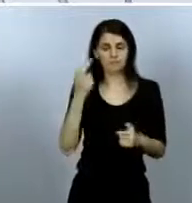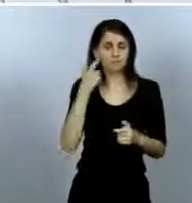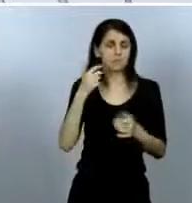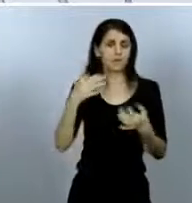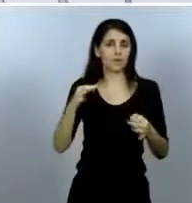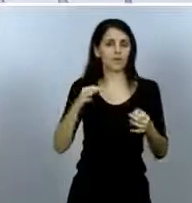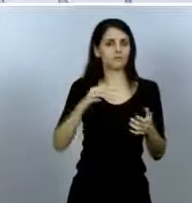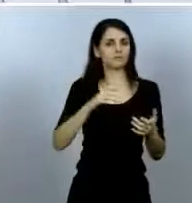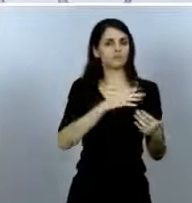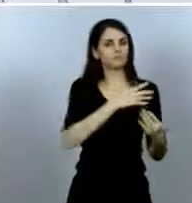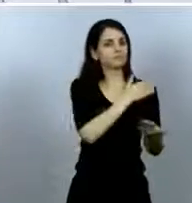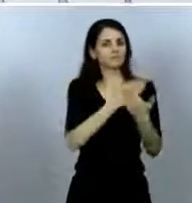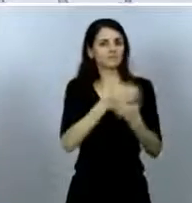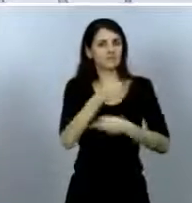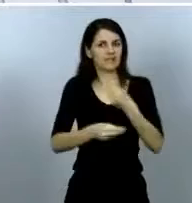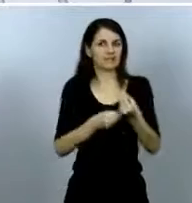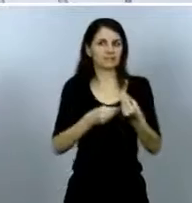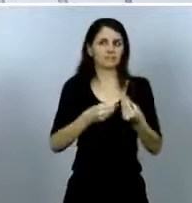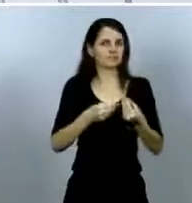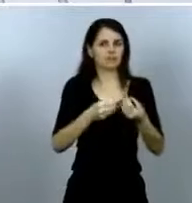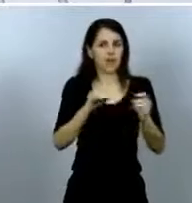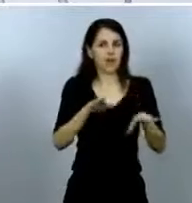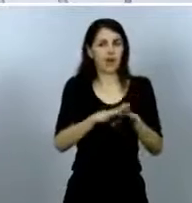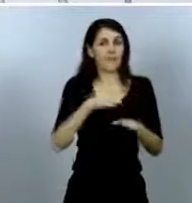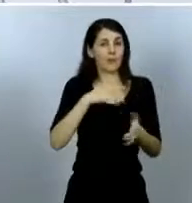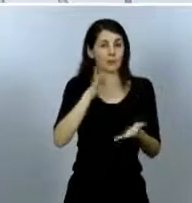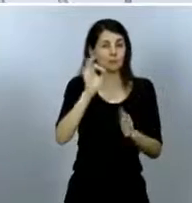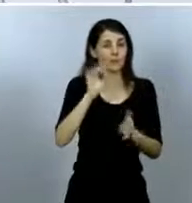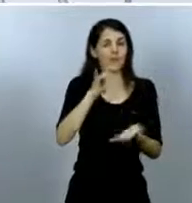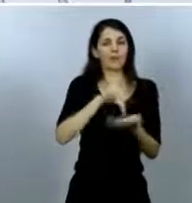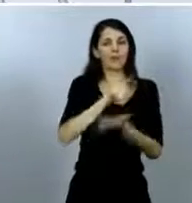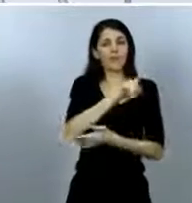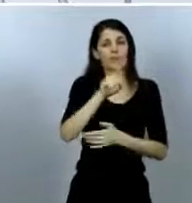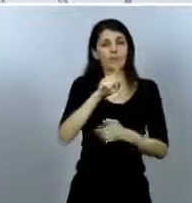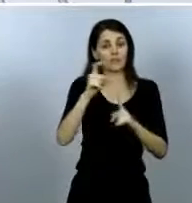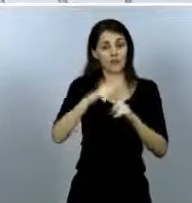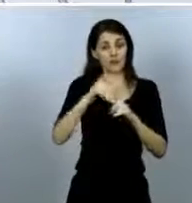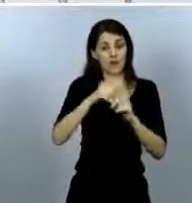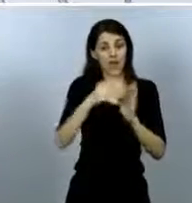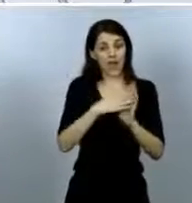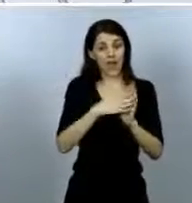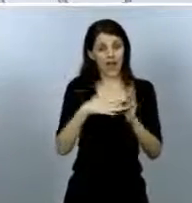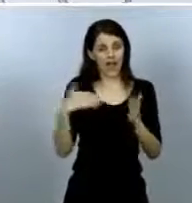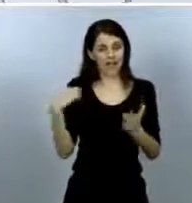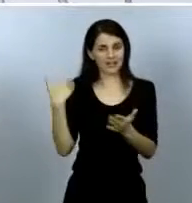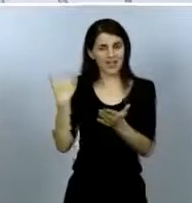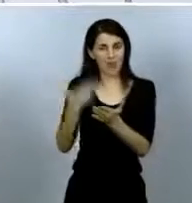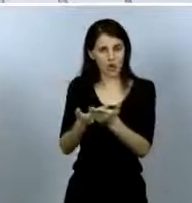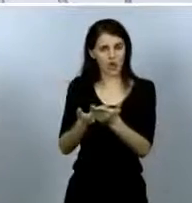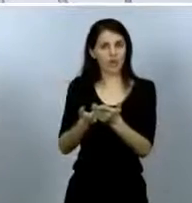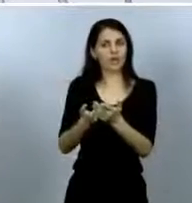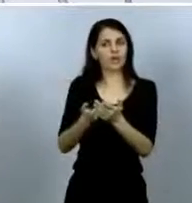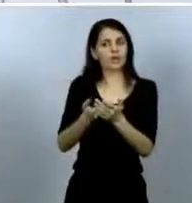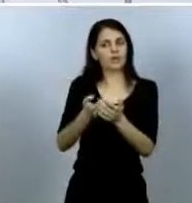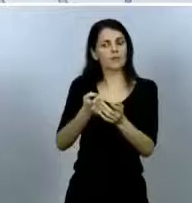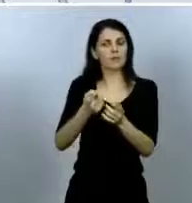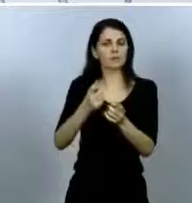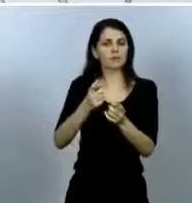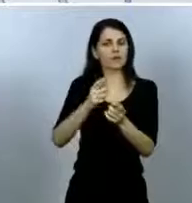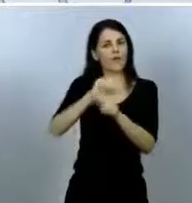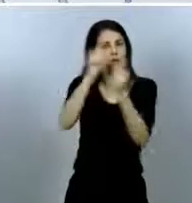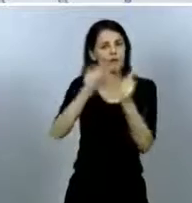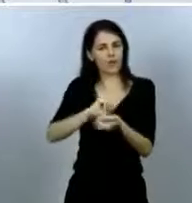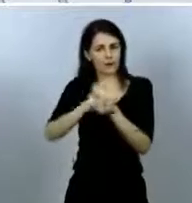mucho los tiempos que se tarda en realizar el proceso de todas formas me gustaría empezar no con el momento del fallecimiento